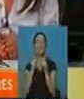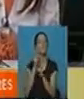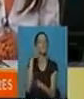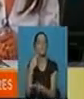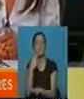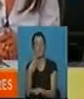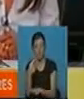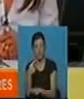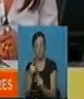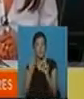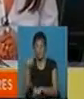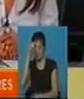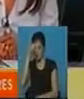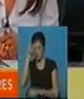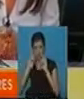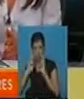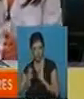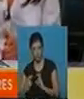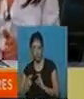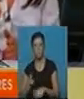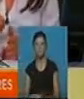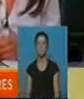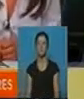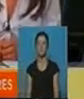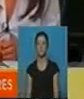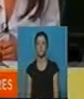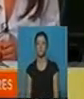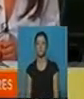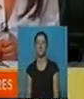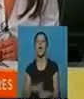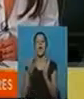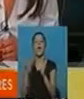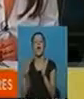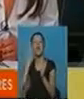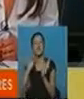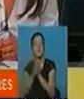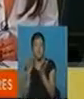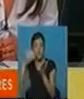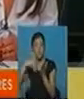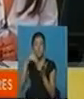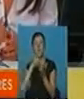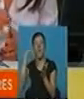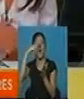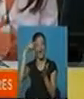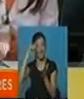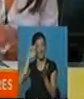incluso forenses, se llaman a sí mismos. La revista Mother Jones en los Estados Unidos acaba de